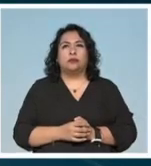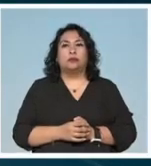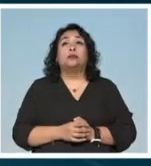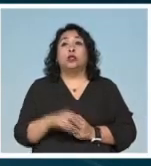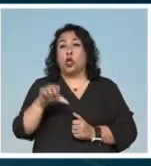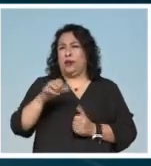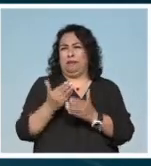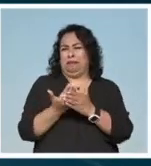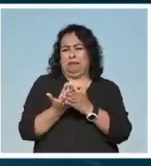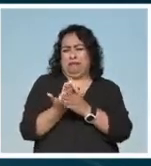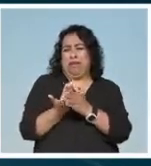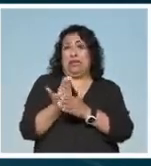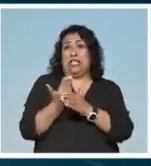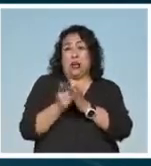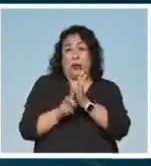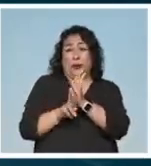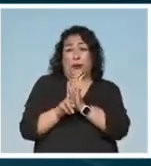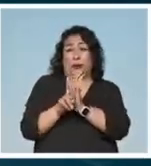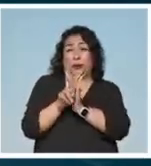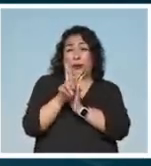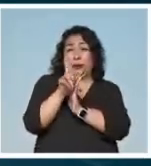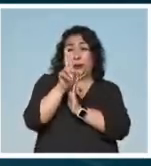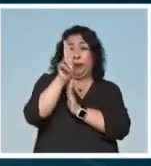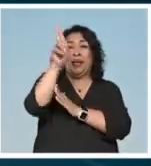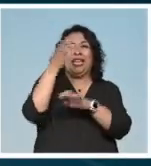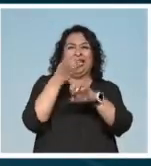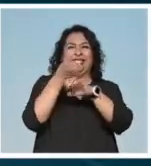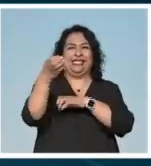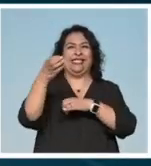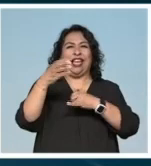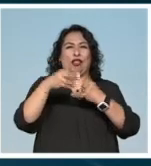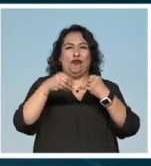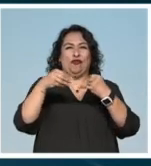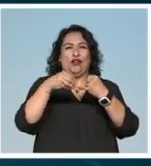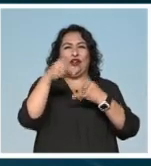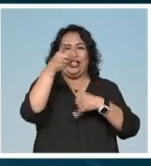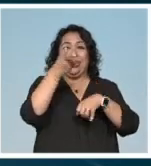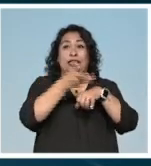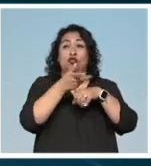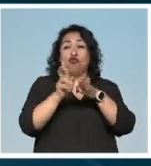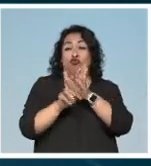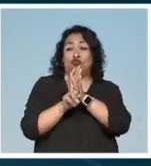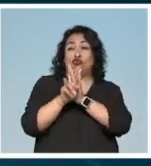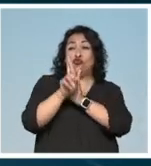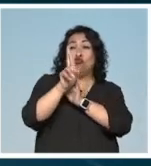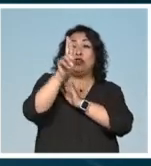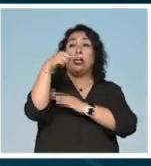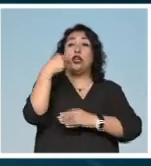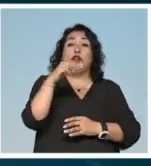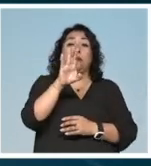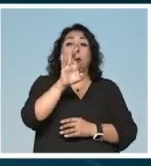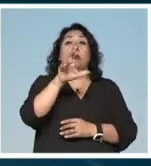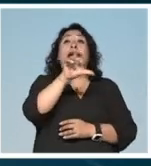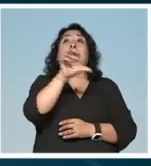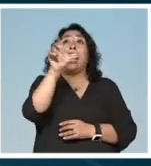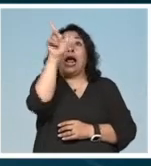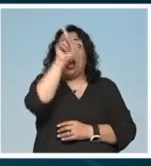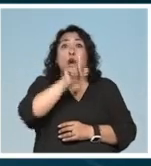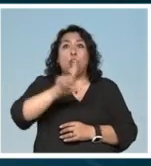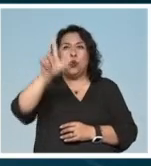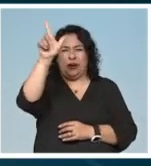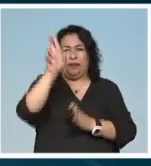9, 8, 7, 6. Hoy por la madrugada despegó desde Cabo Cañaveral, en el estado de Florida, Estados Unidos, el cohete de la misión Colmena, rumbo a la Luna. La